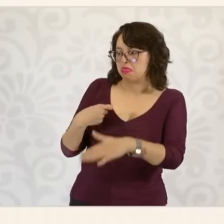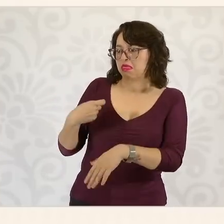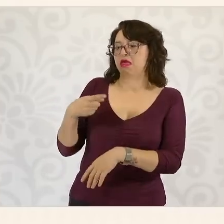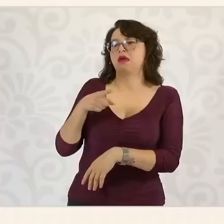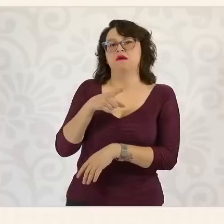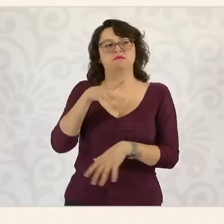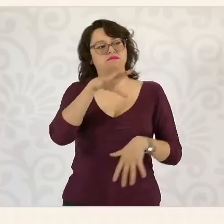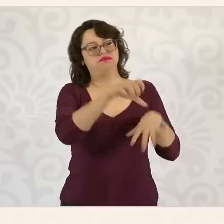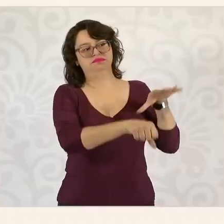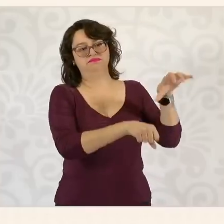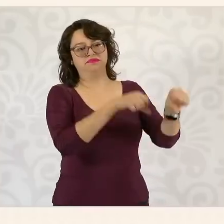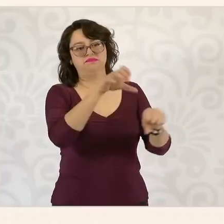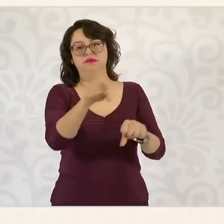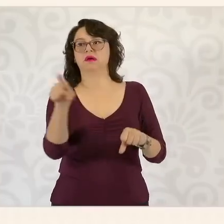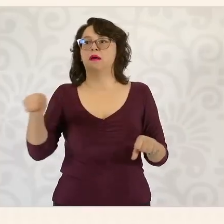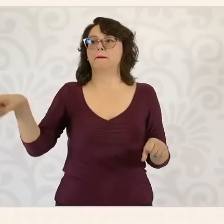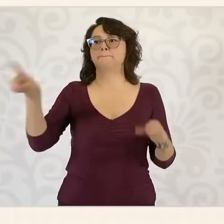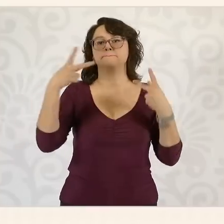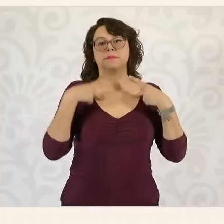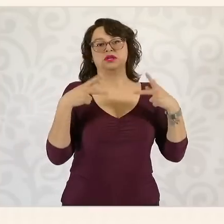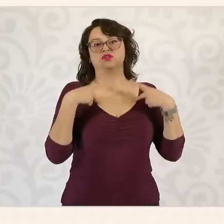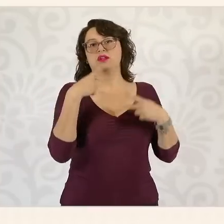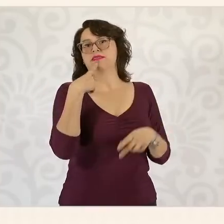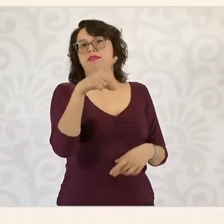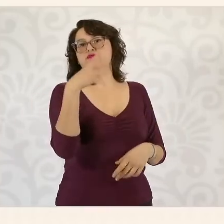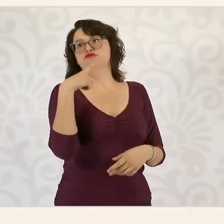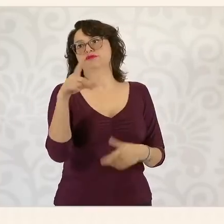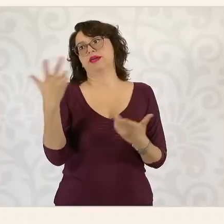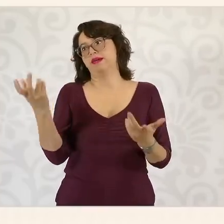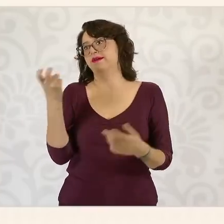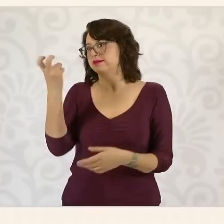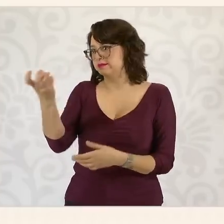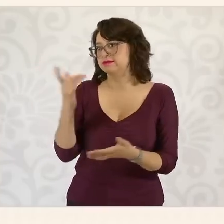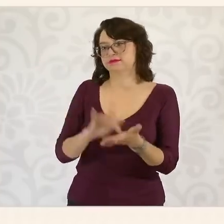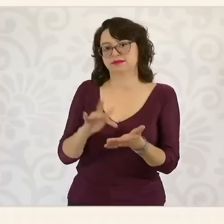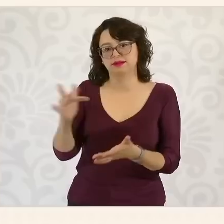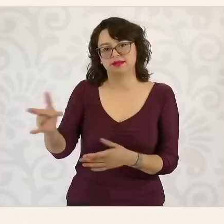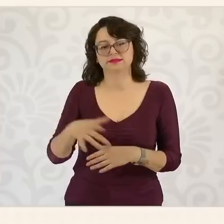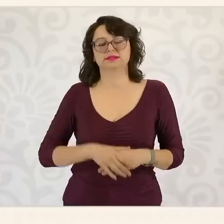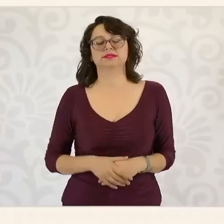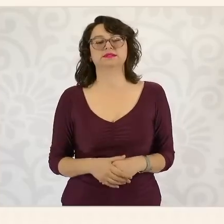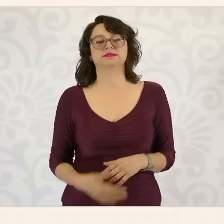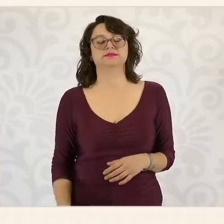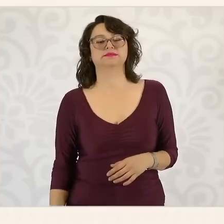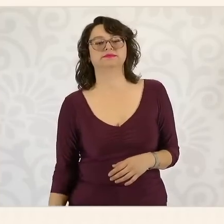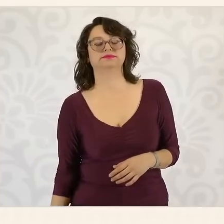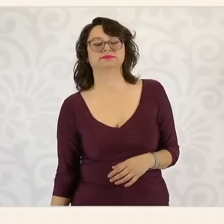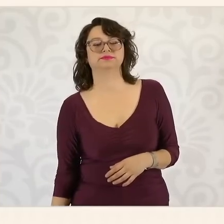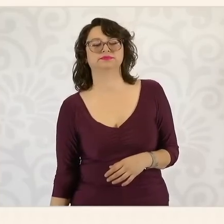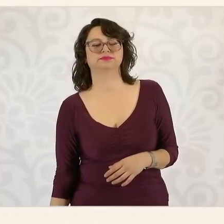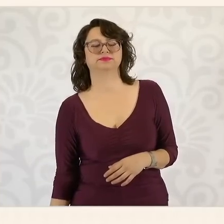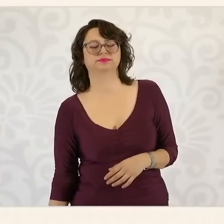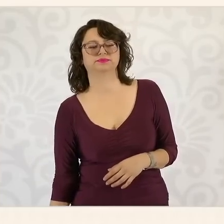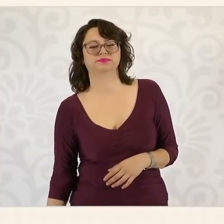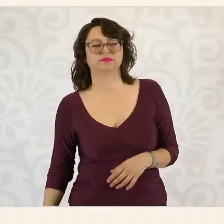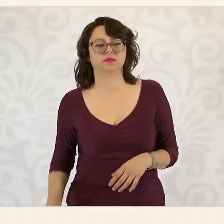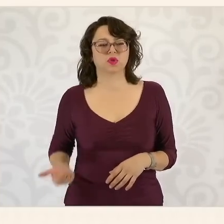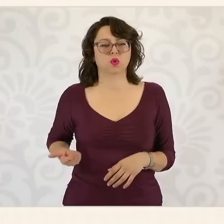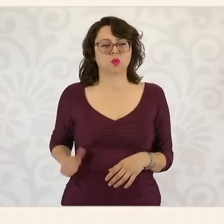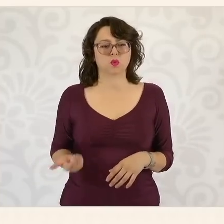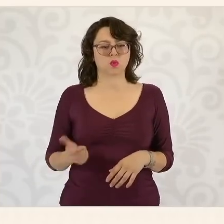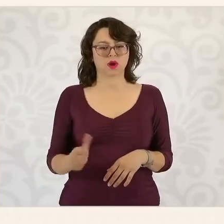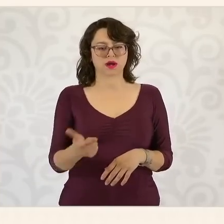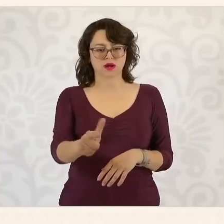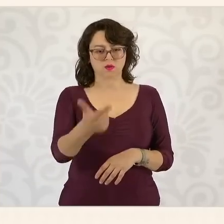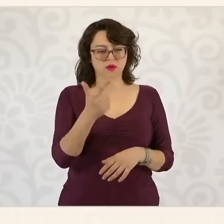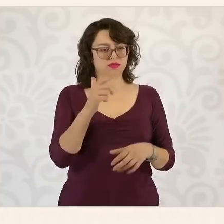y colaboración de la población para dar estos resultados. En Celaya, Guanajuato, con trabajos de inteligencia del Gabinete de Seguridad, se